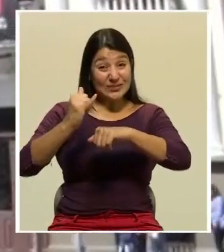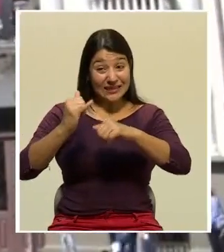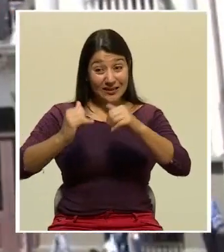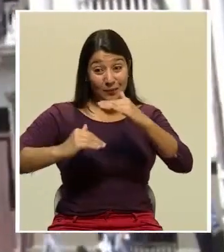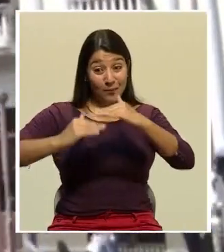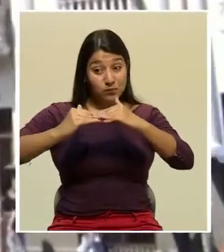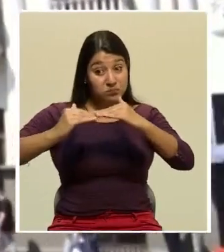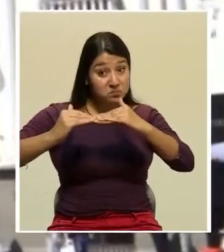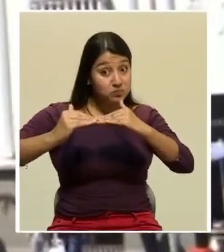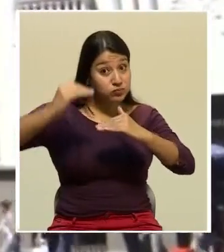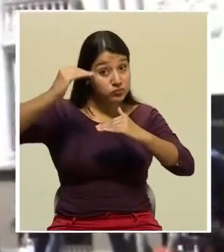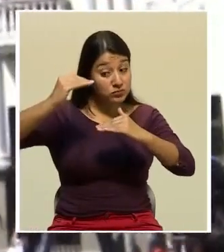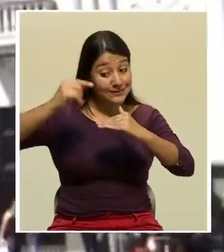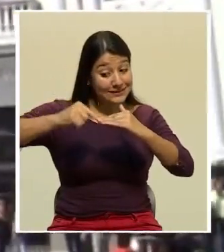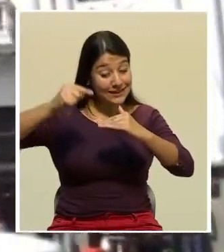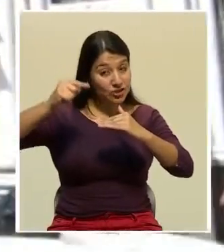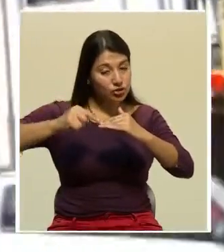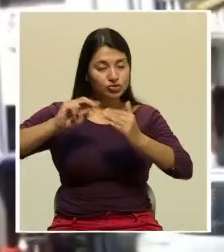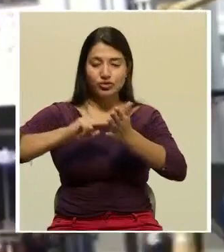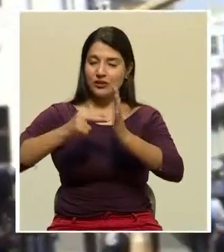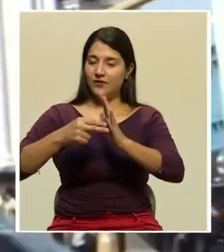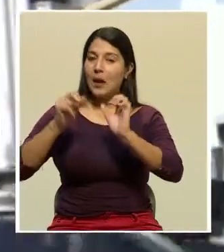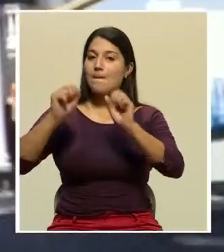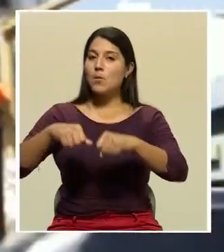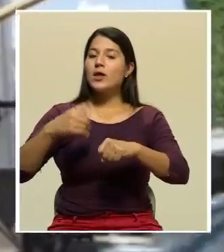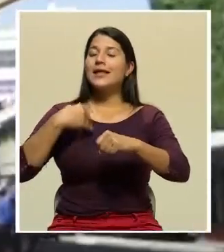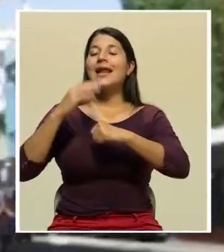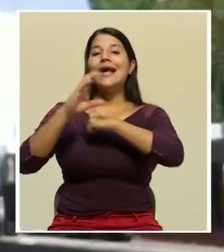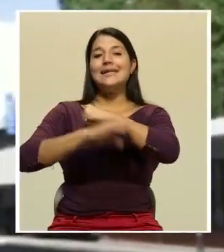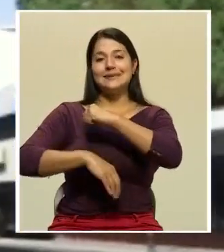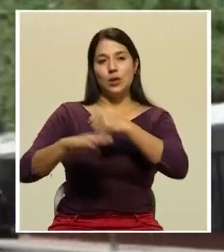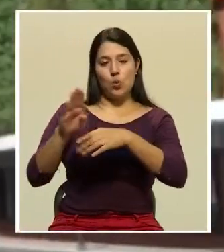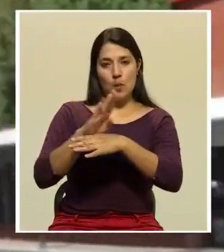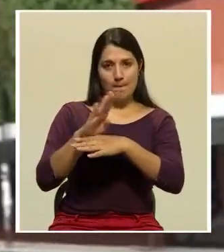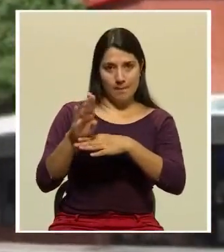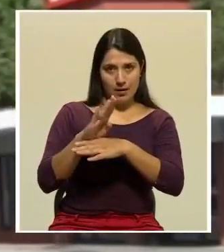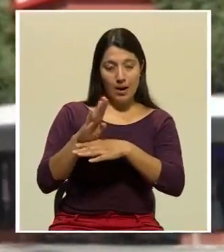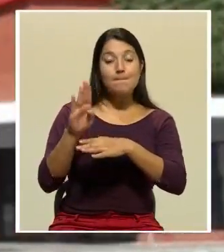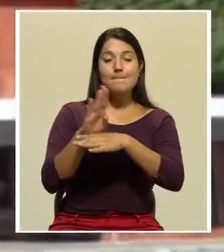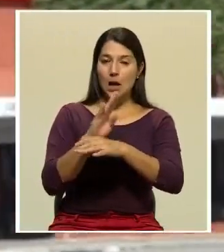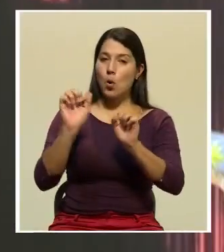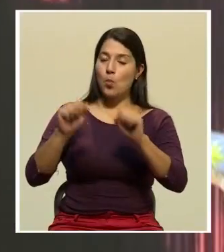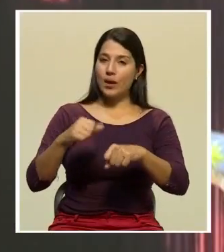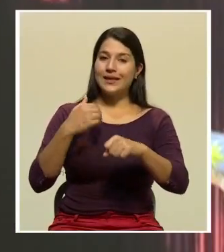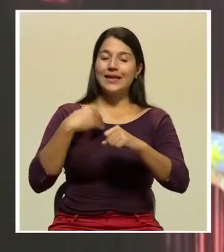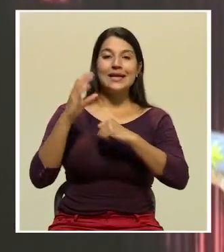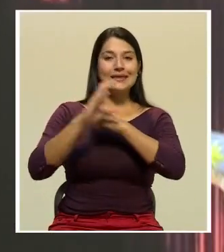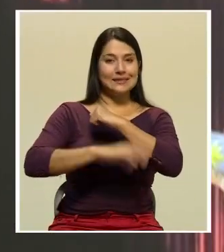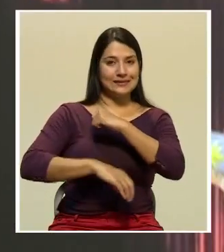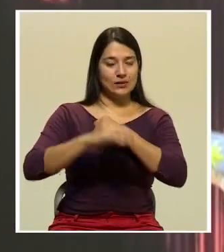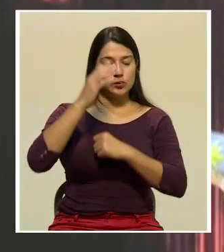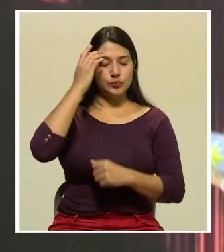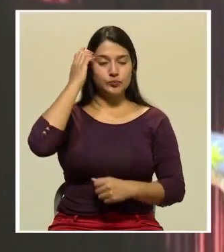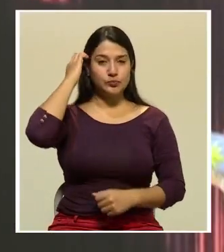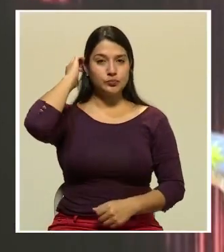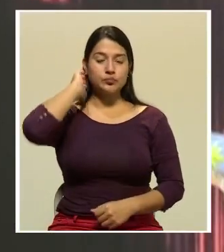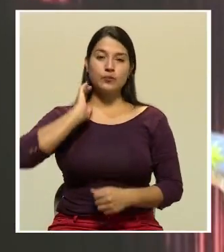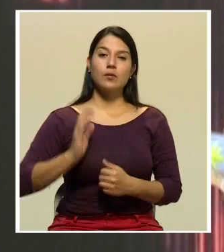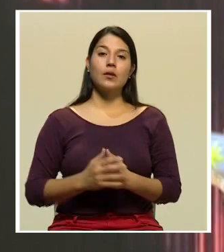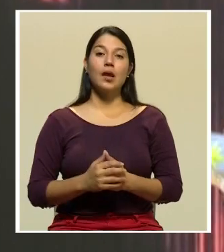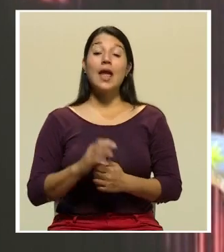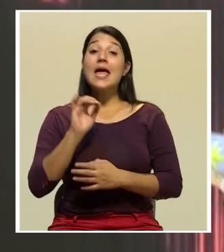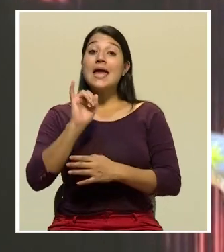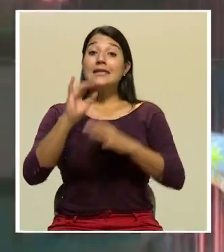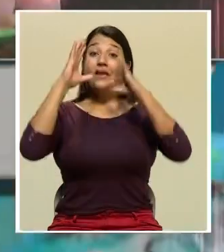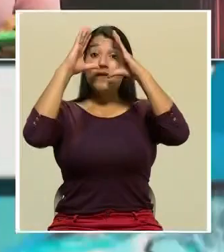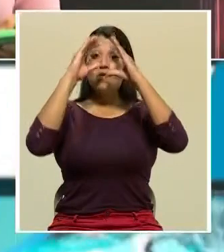penalmente. El plan duplicará la pena cuando la usura se cometa en perjuicio de consumidores y usuarios. Esta es la